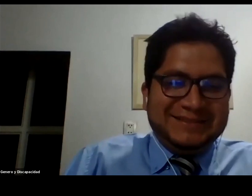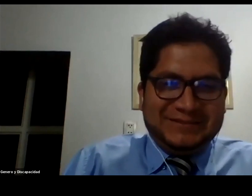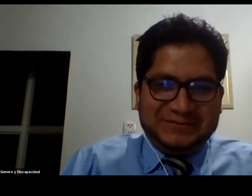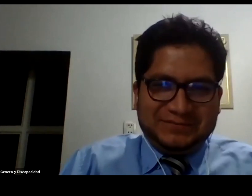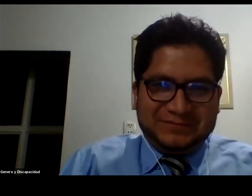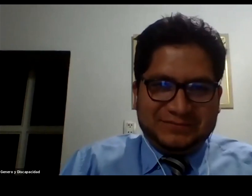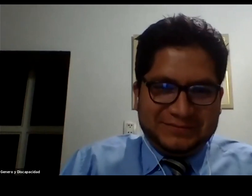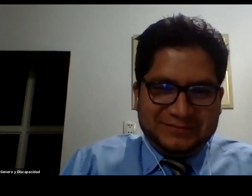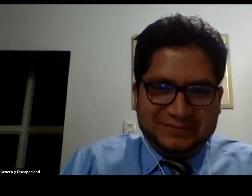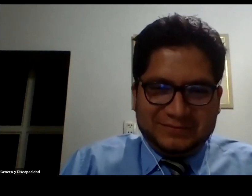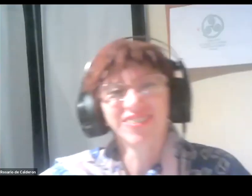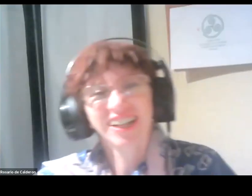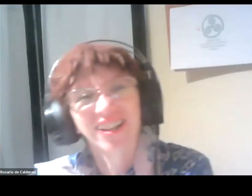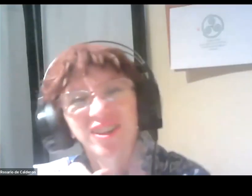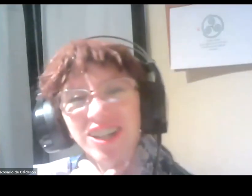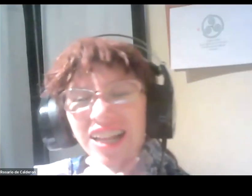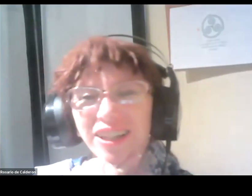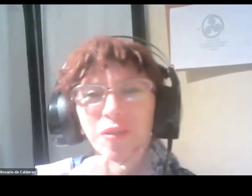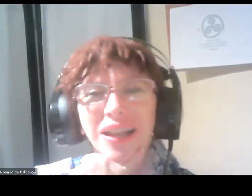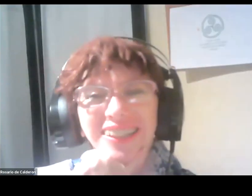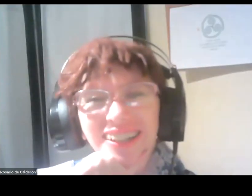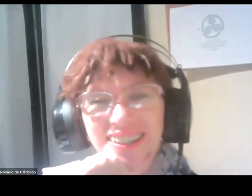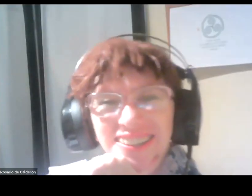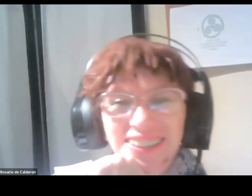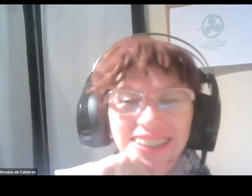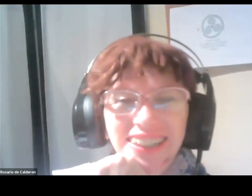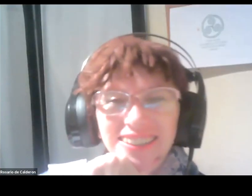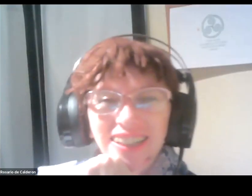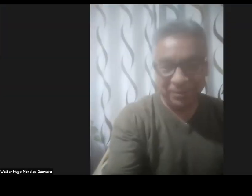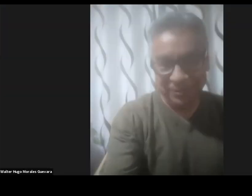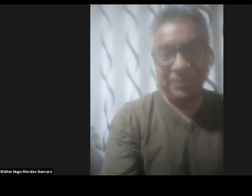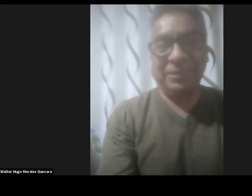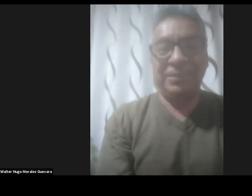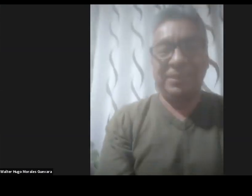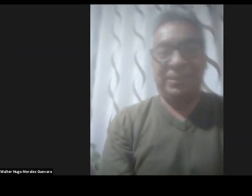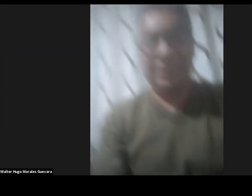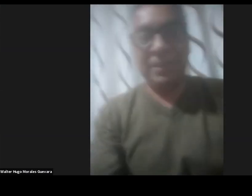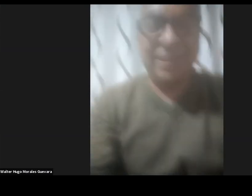me encantó me encantó gracias walter pérez